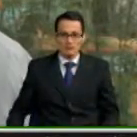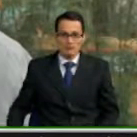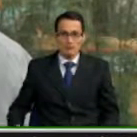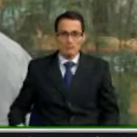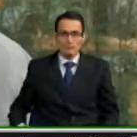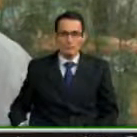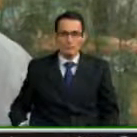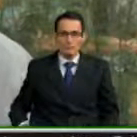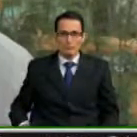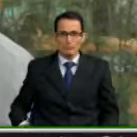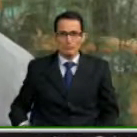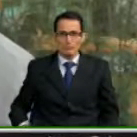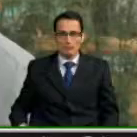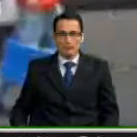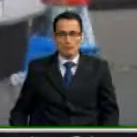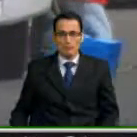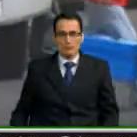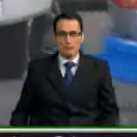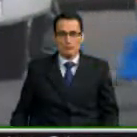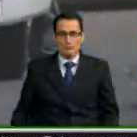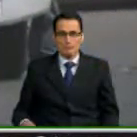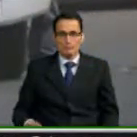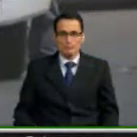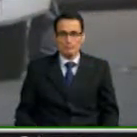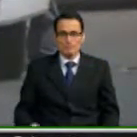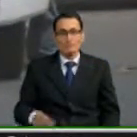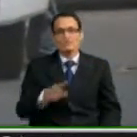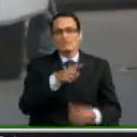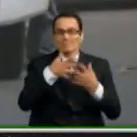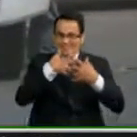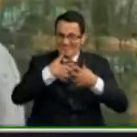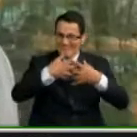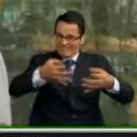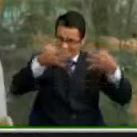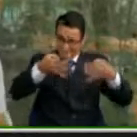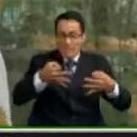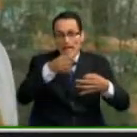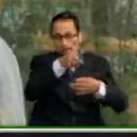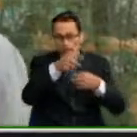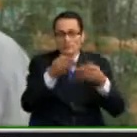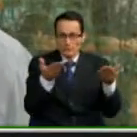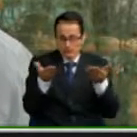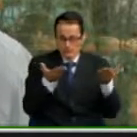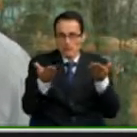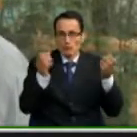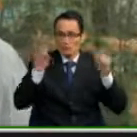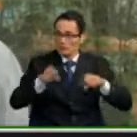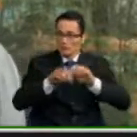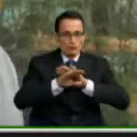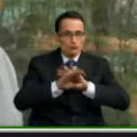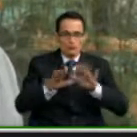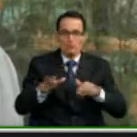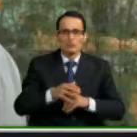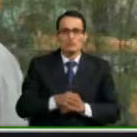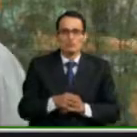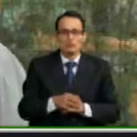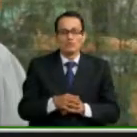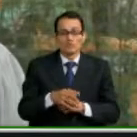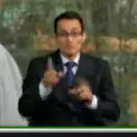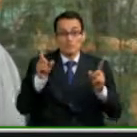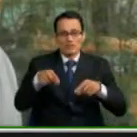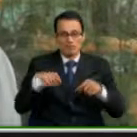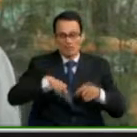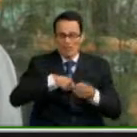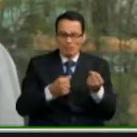buscando que solamente las empresas debidamente habilitadas presten ese servicio. Además también la policía ha dispuesto un plan especial, nosotros también hemos fortalecido